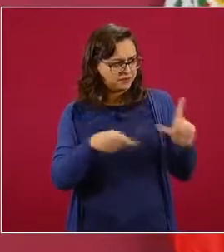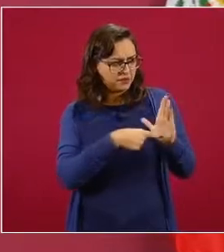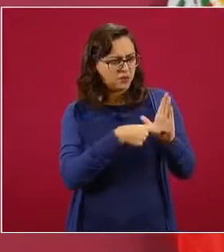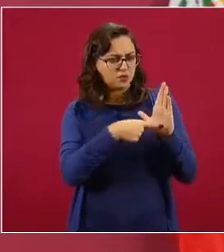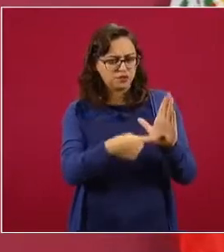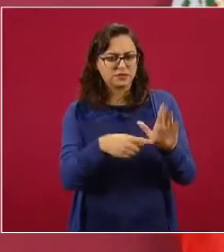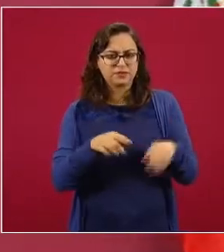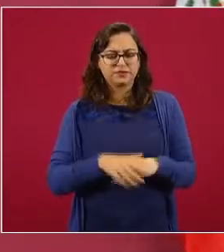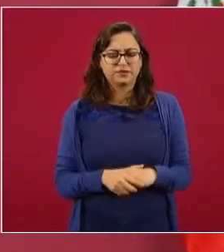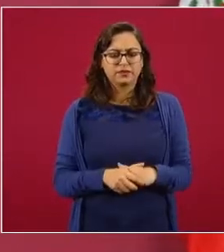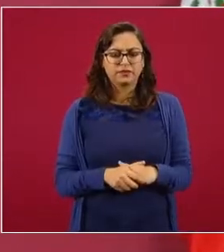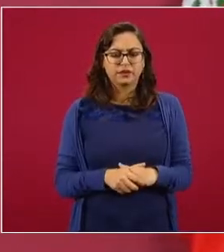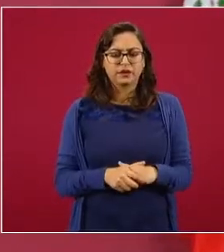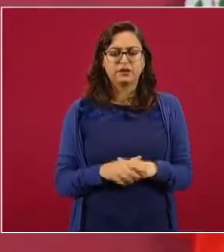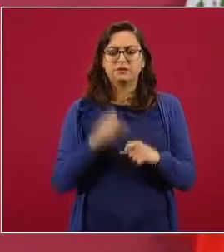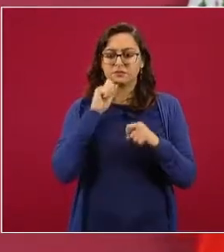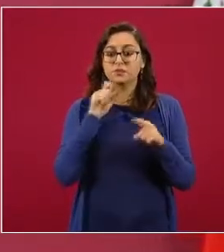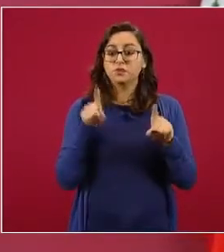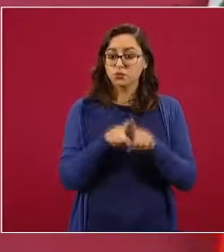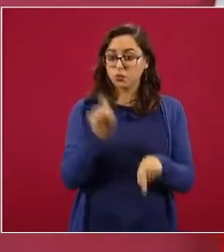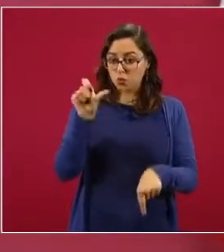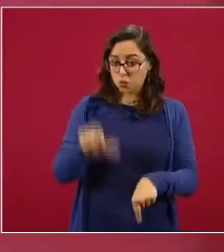podría hoy en la tarde